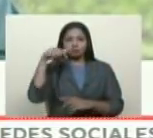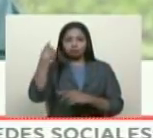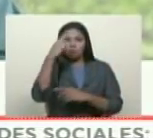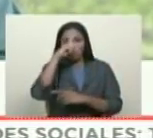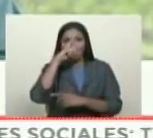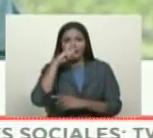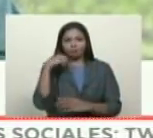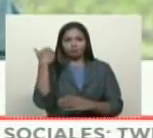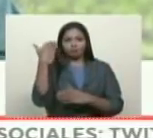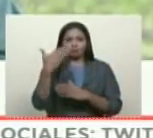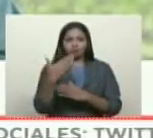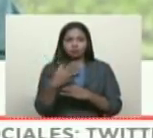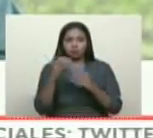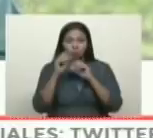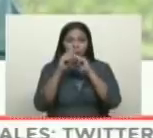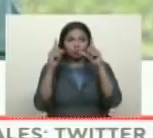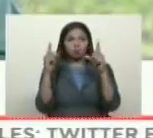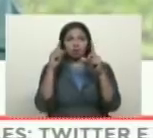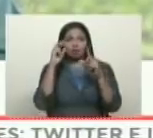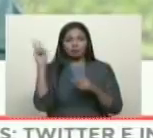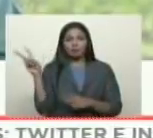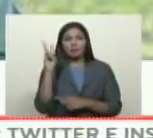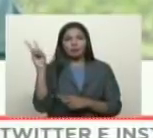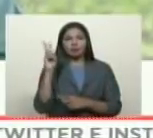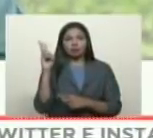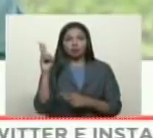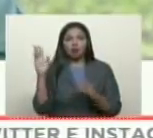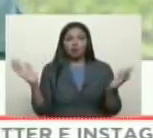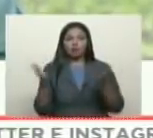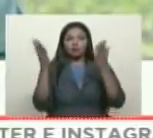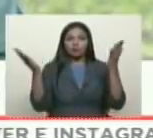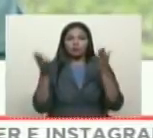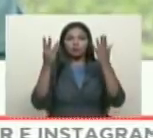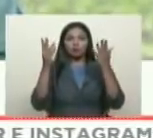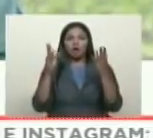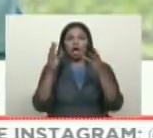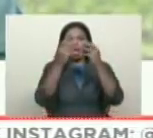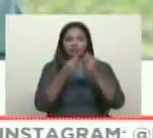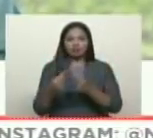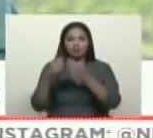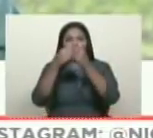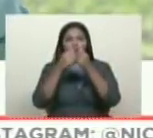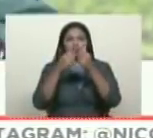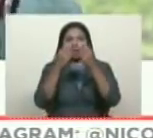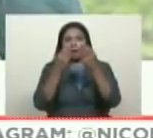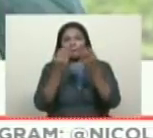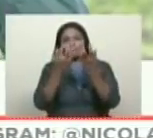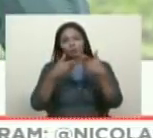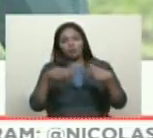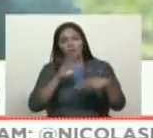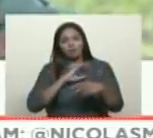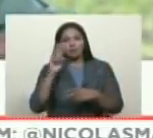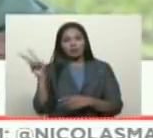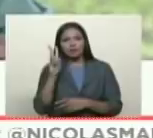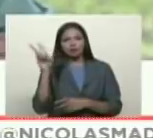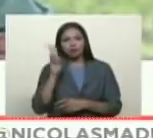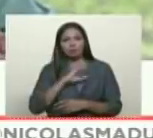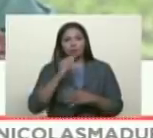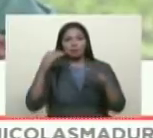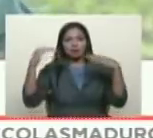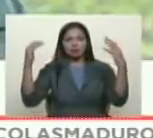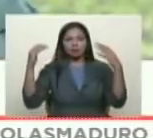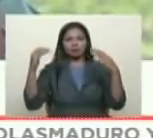venir. El milagro de la Venezuela insurgente, económica, productiva, de la Venezuela